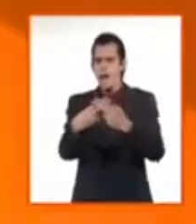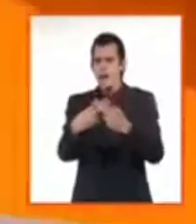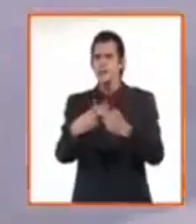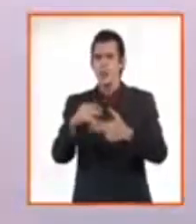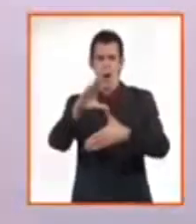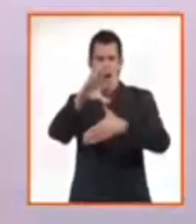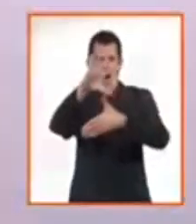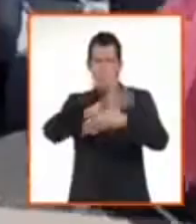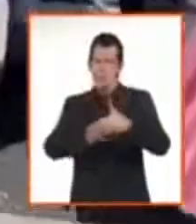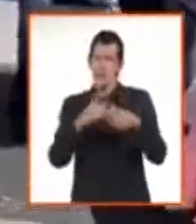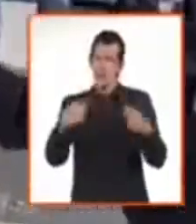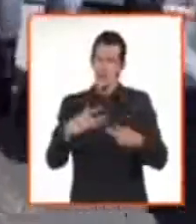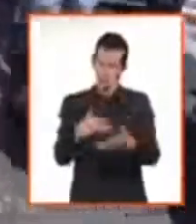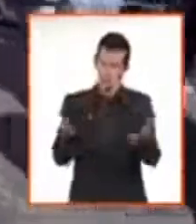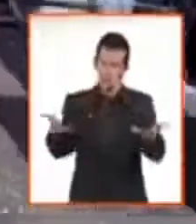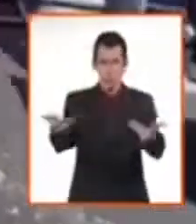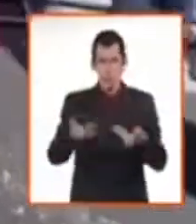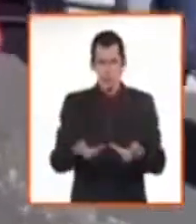influir